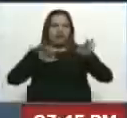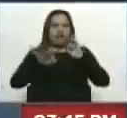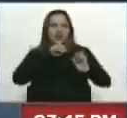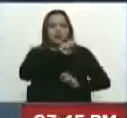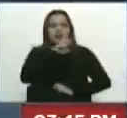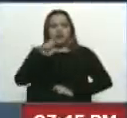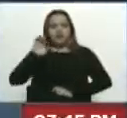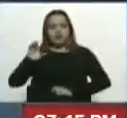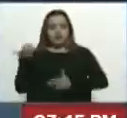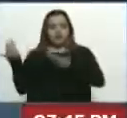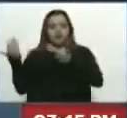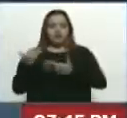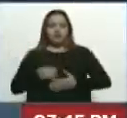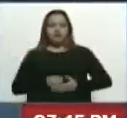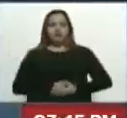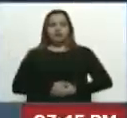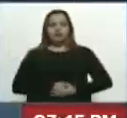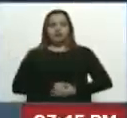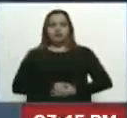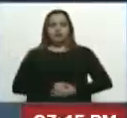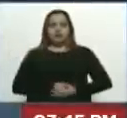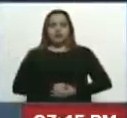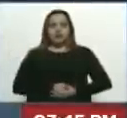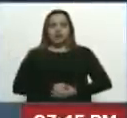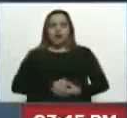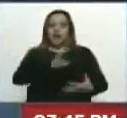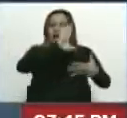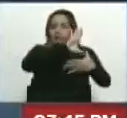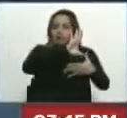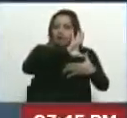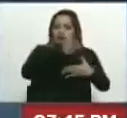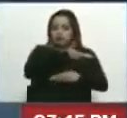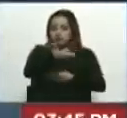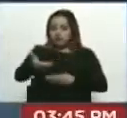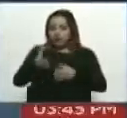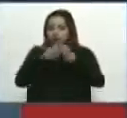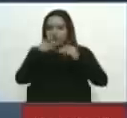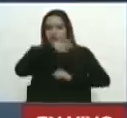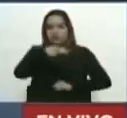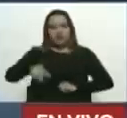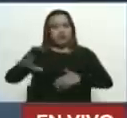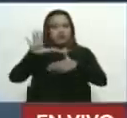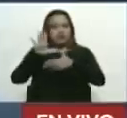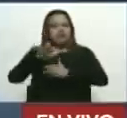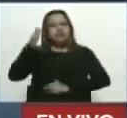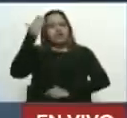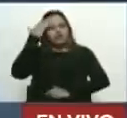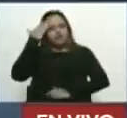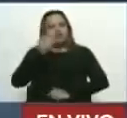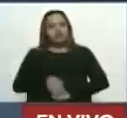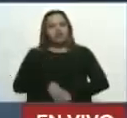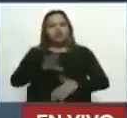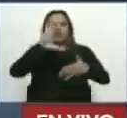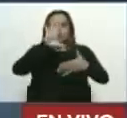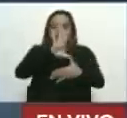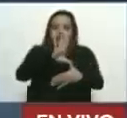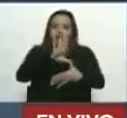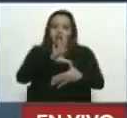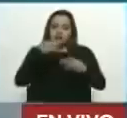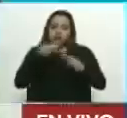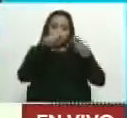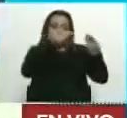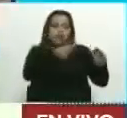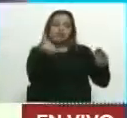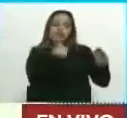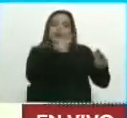Adelante. Pues América para los americanos, sabiendo que es América para los